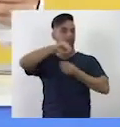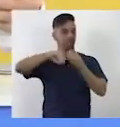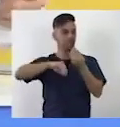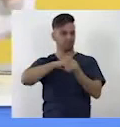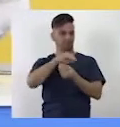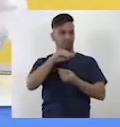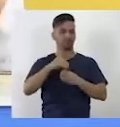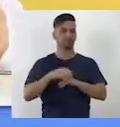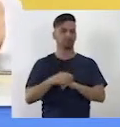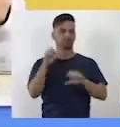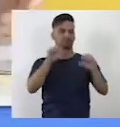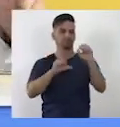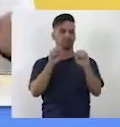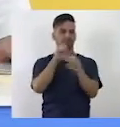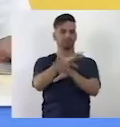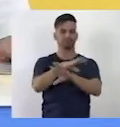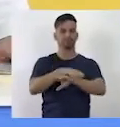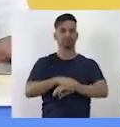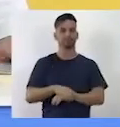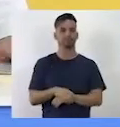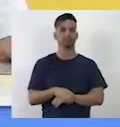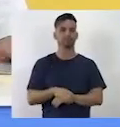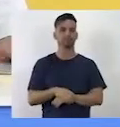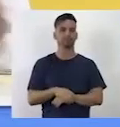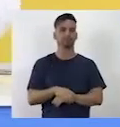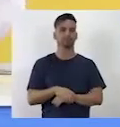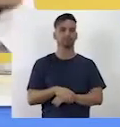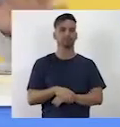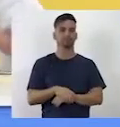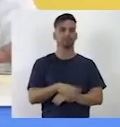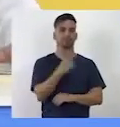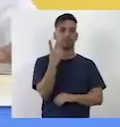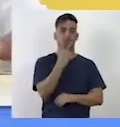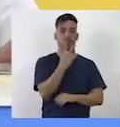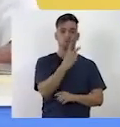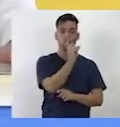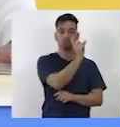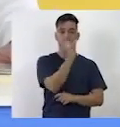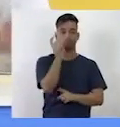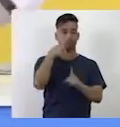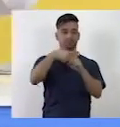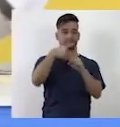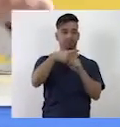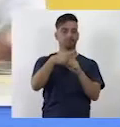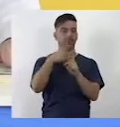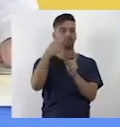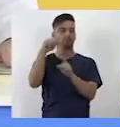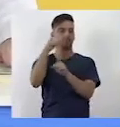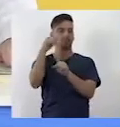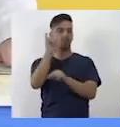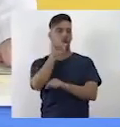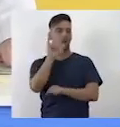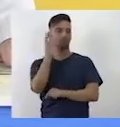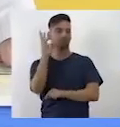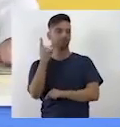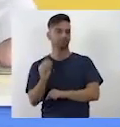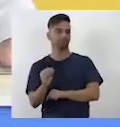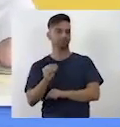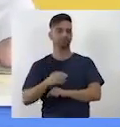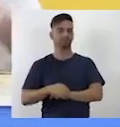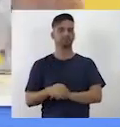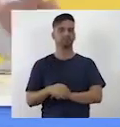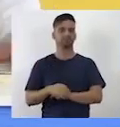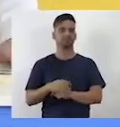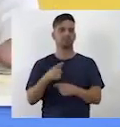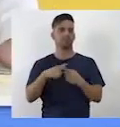se transformen los resonantes en productos ya pero sin embargo digamos que usted es ingeniero químico y bueno ese